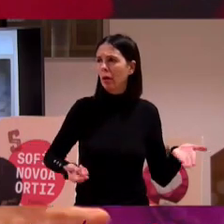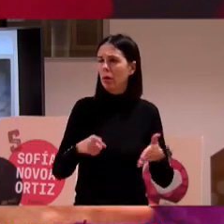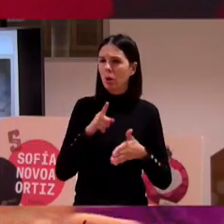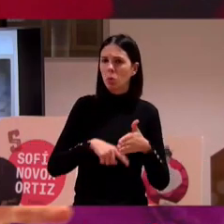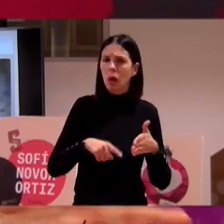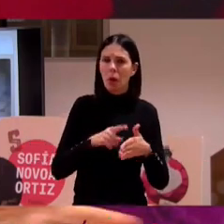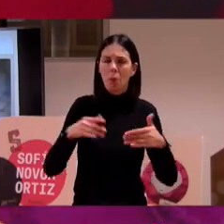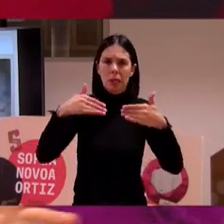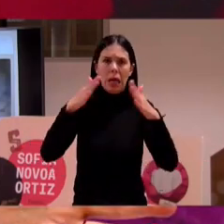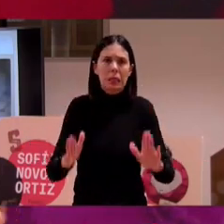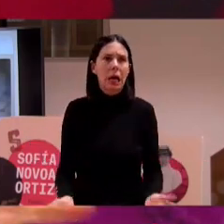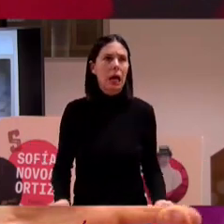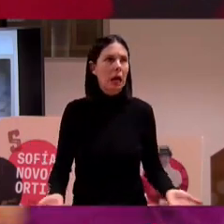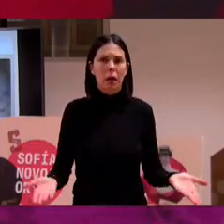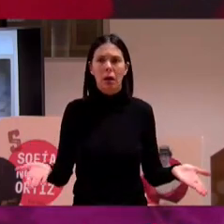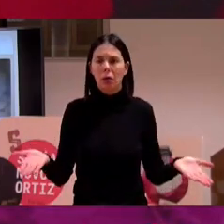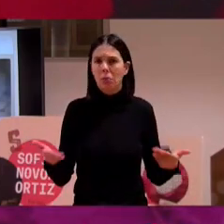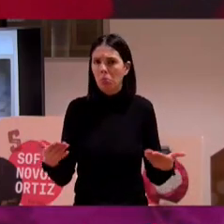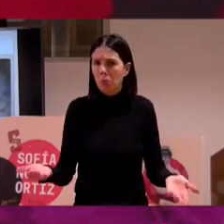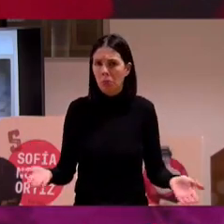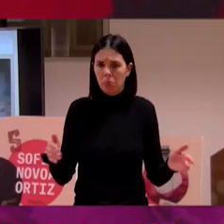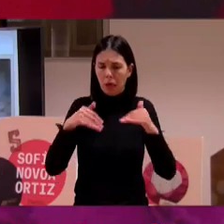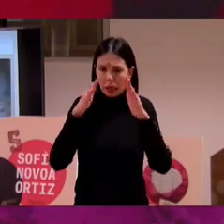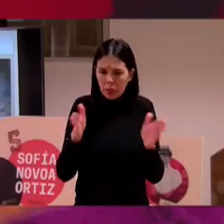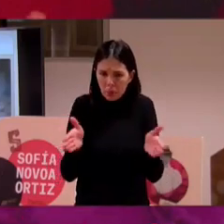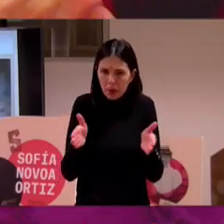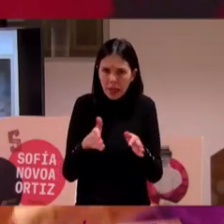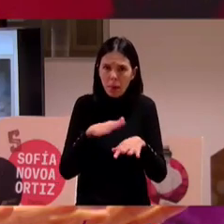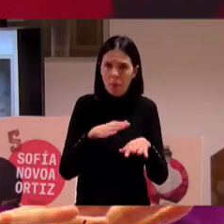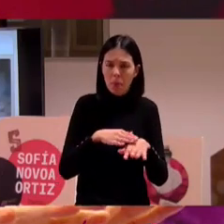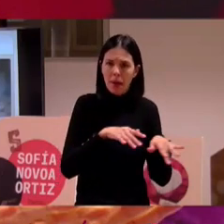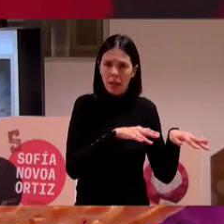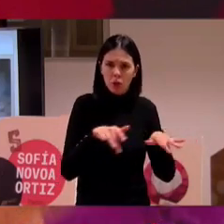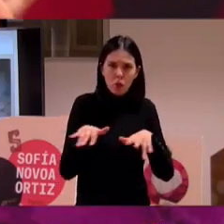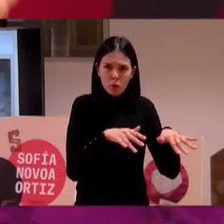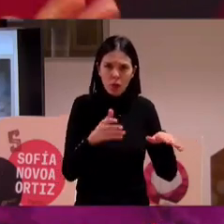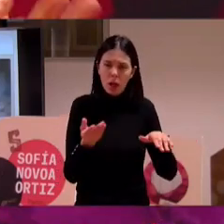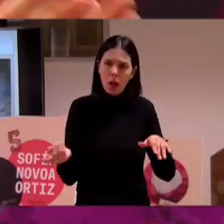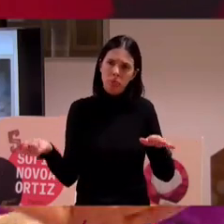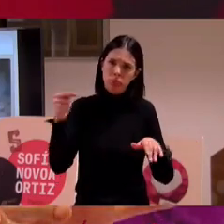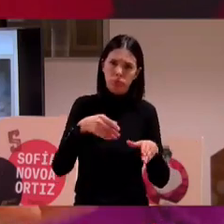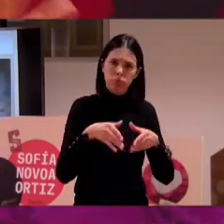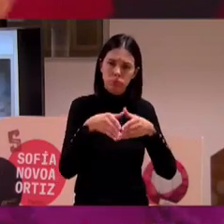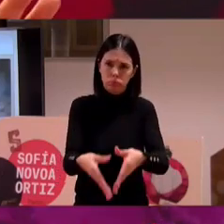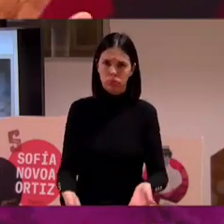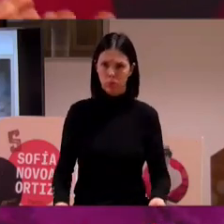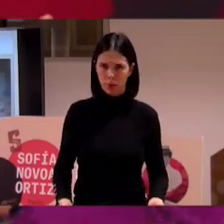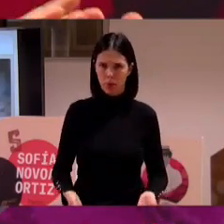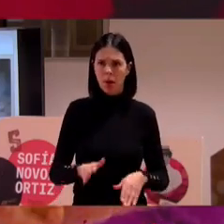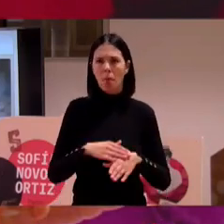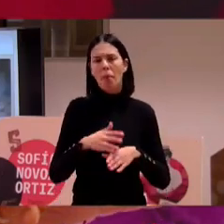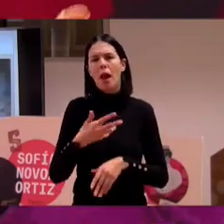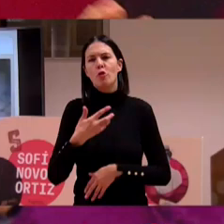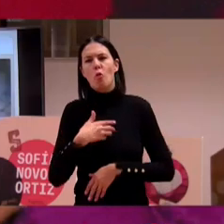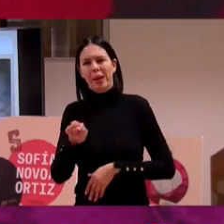unha caseta, unha caseta pequeniña e tal, para a Sofía e su piano. Ela estaba aparte, para que non lle molestaran.